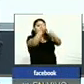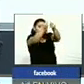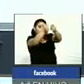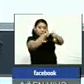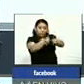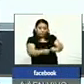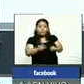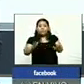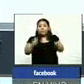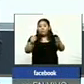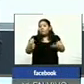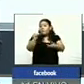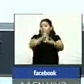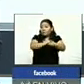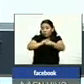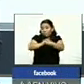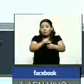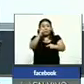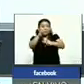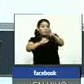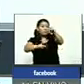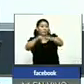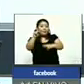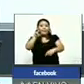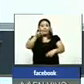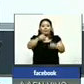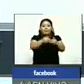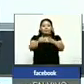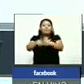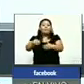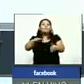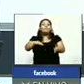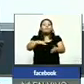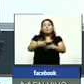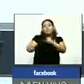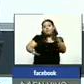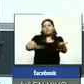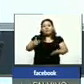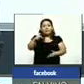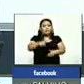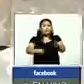mediante un acompañamiento en la construcción de tres mercados en San Salvador.